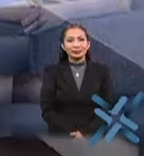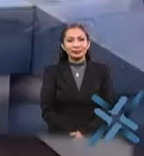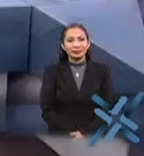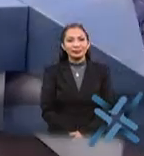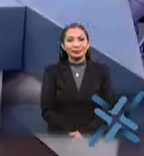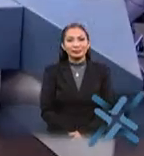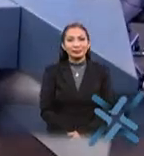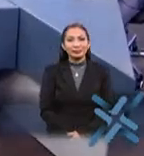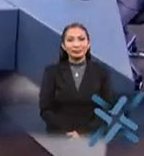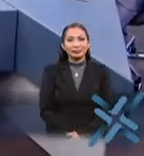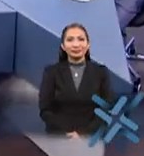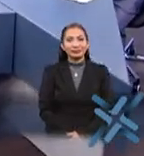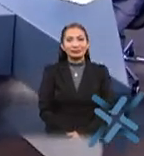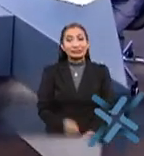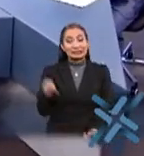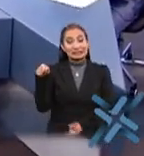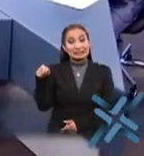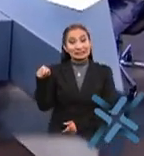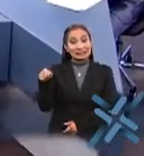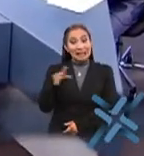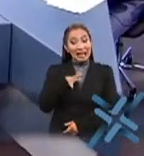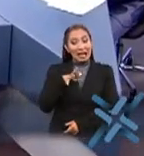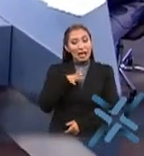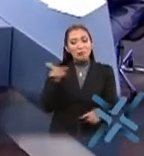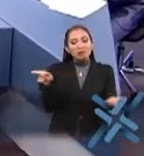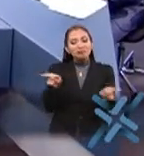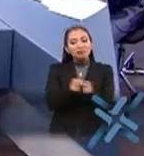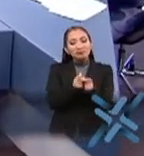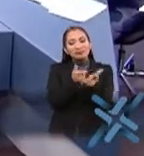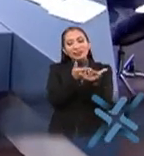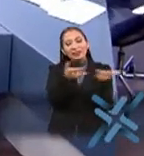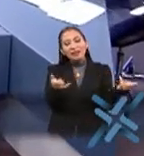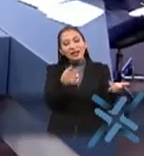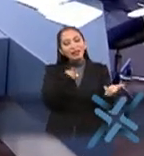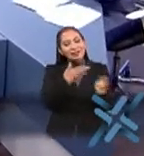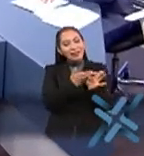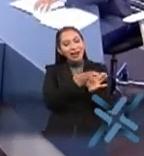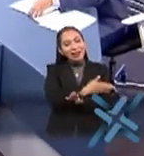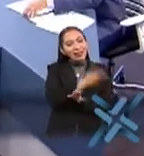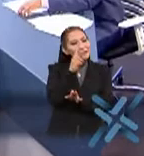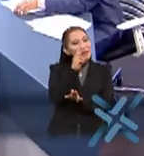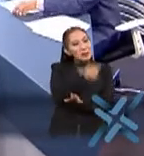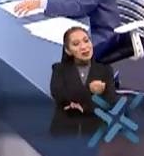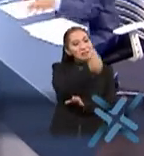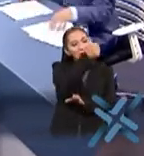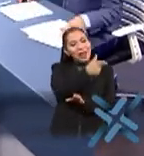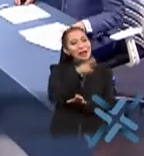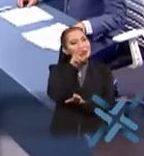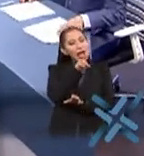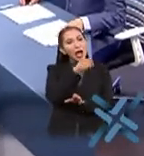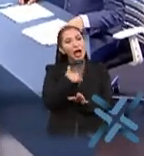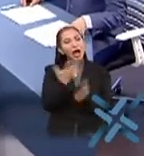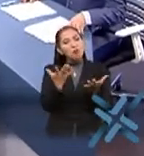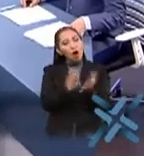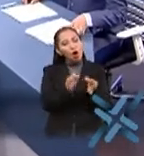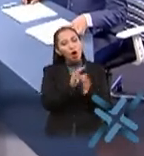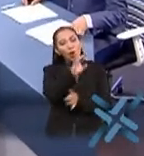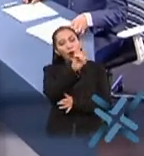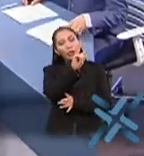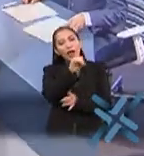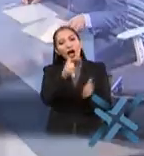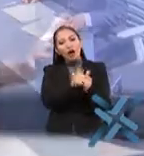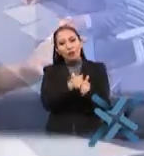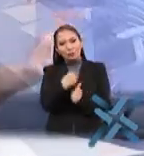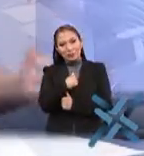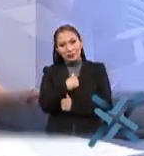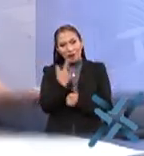Culturales. Pues ahí está un breve resumen de lo que hemos vivido en estas primeras emisiones de Cuenta Conmigo, que fue el